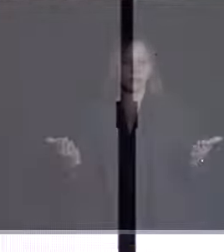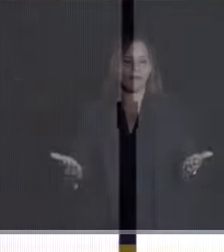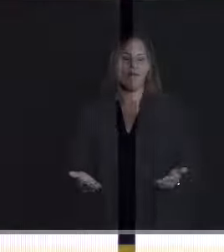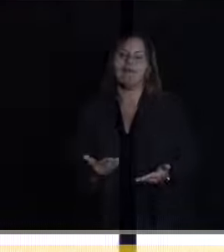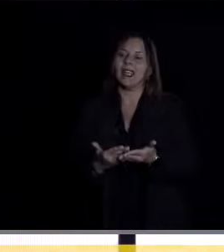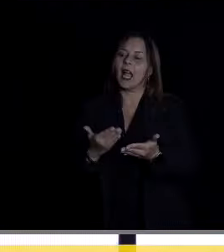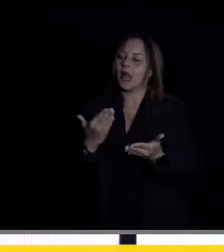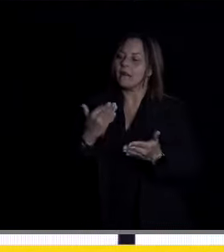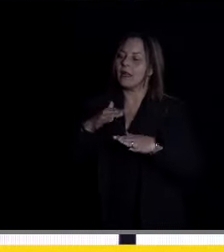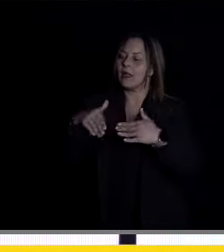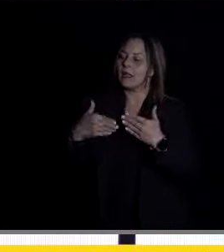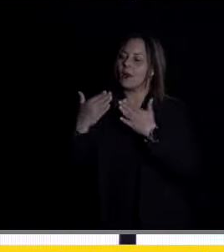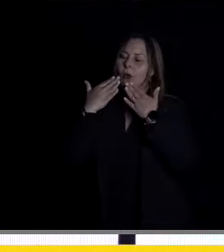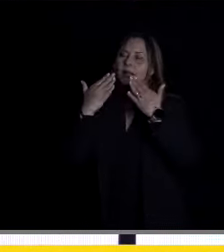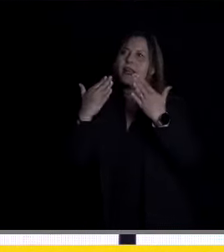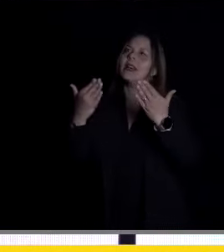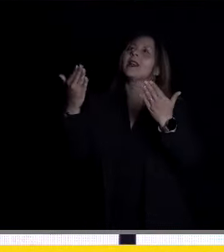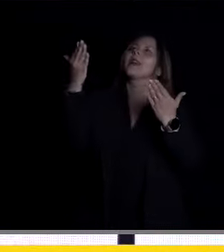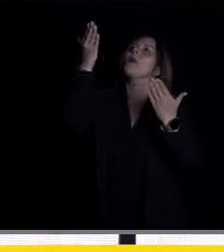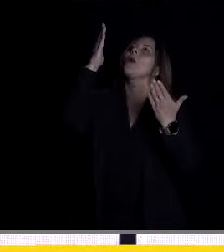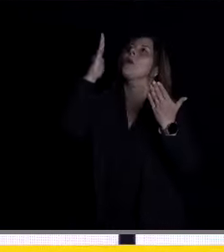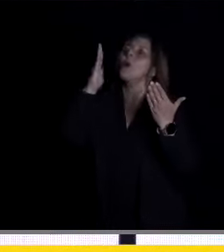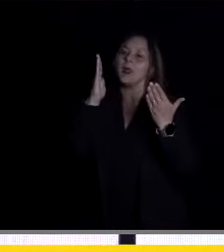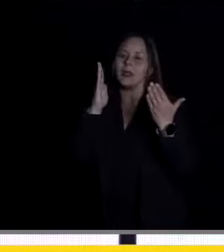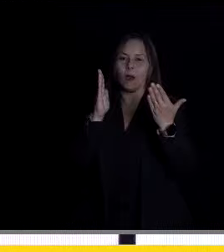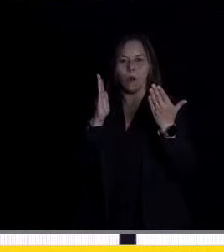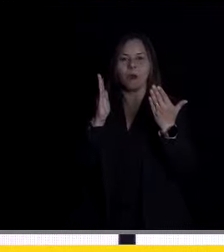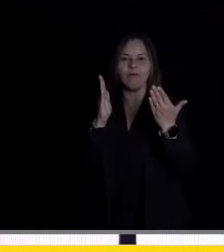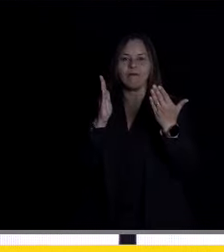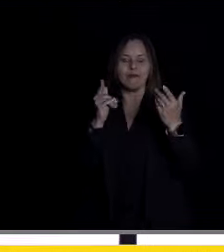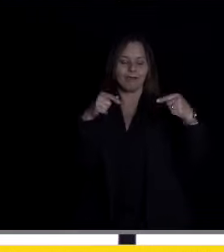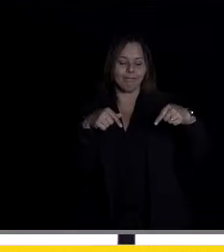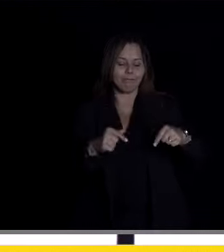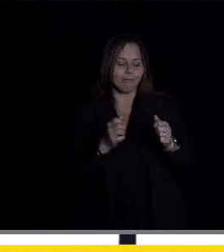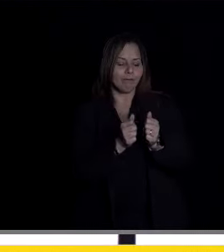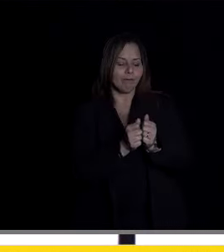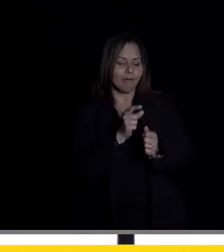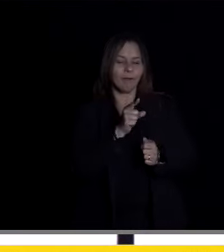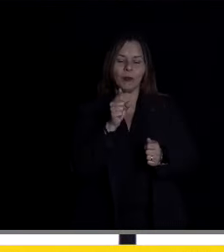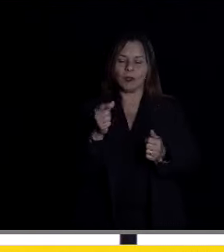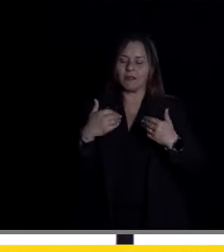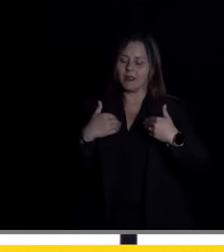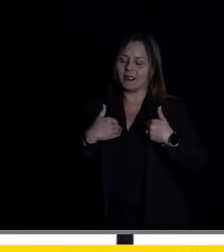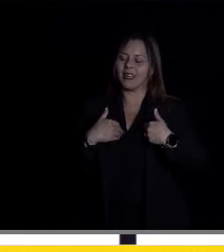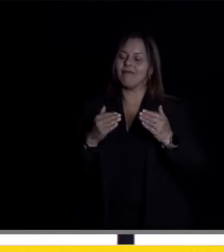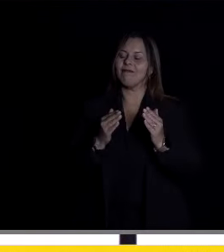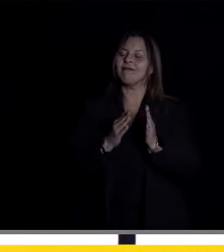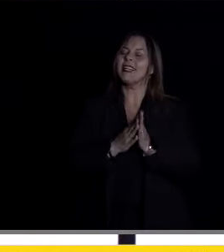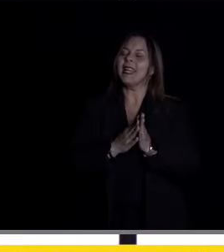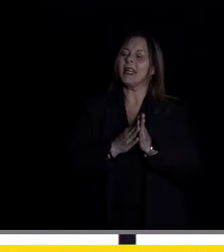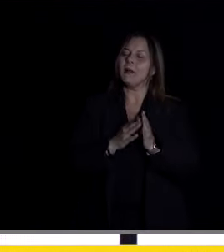Antes de todo, agradezco a Dios la oportunidad de estar aquí y contar con el privilegio de dirigirme a